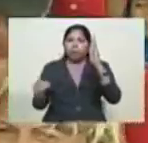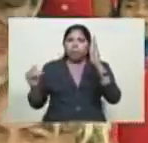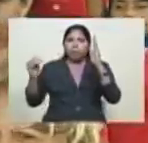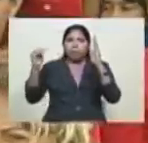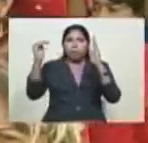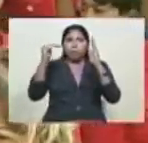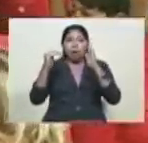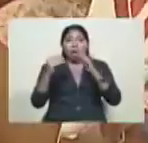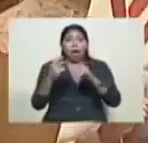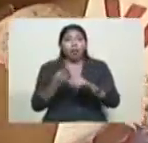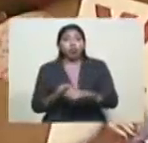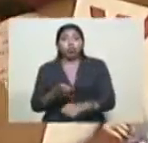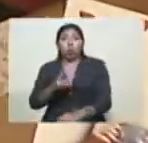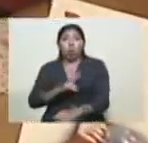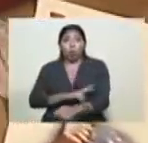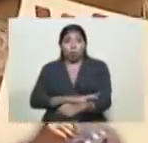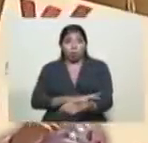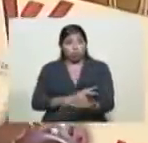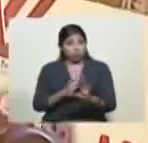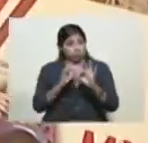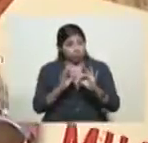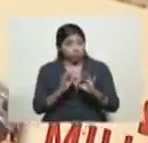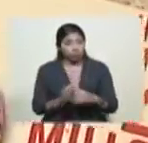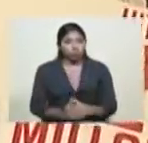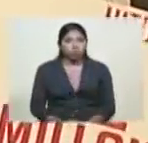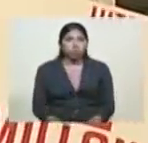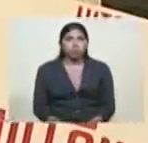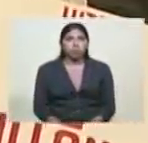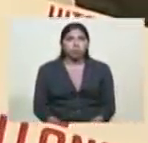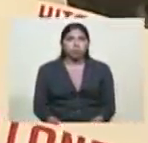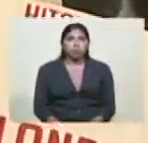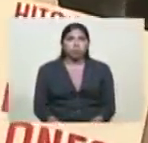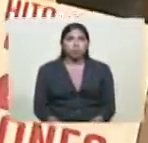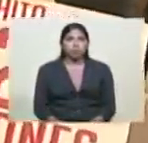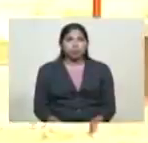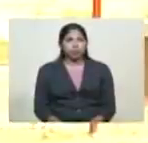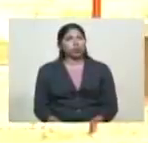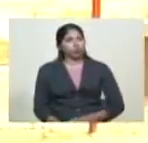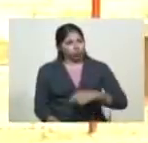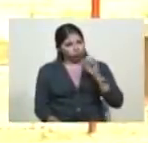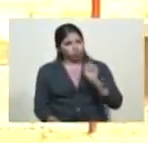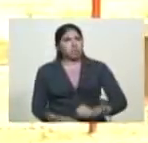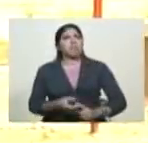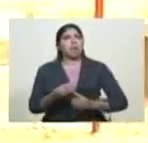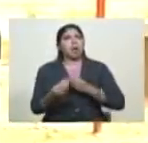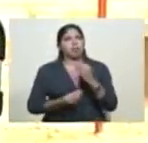Más del doble de lo que se ha construido. Y lo vamos a hacer,